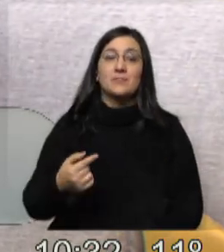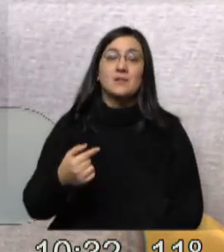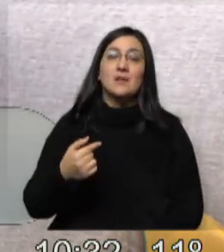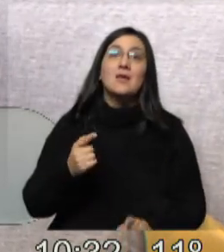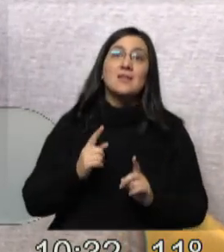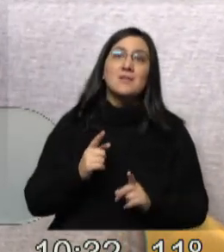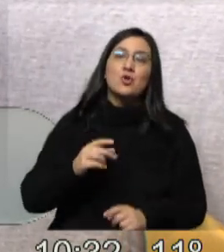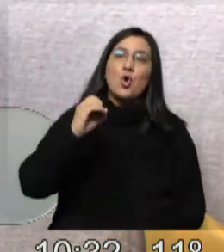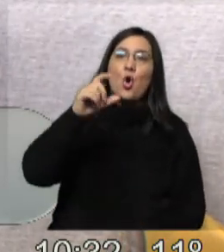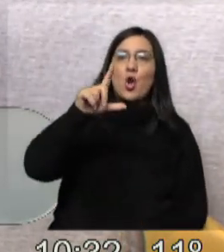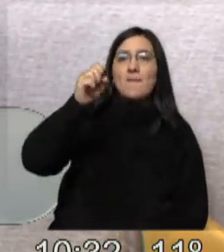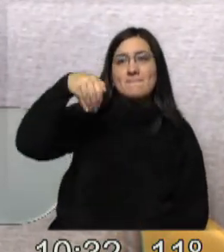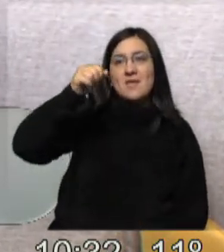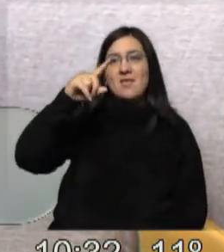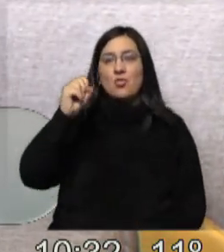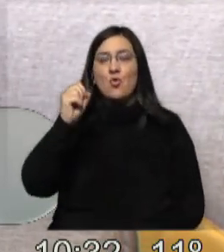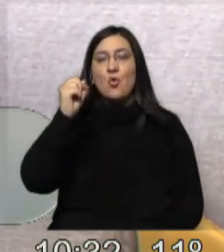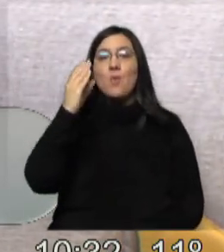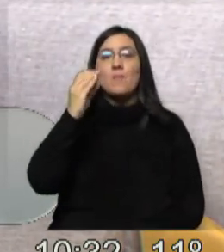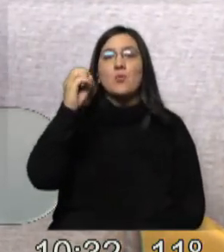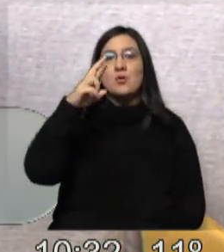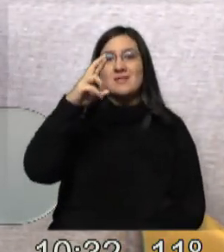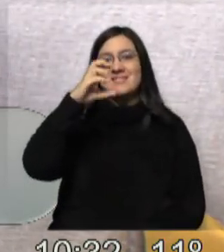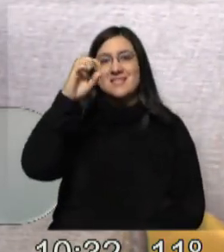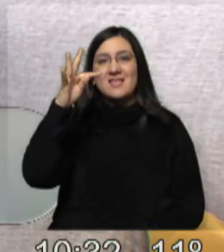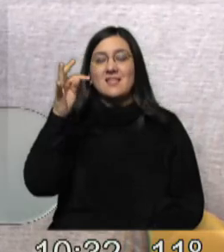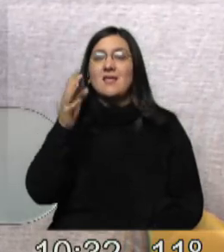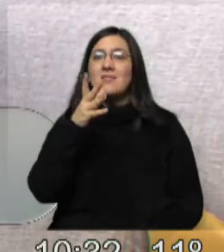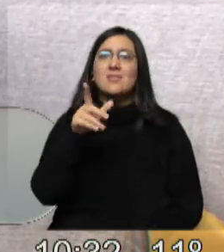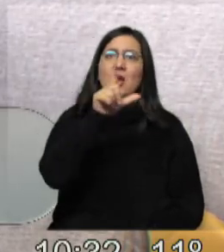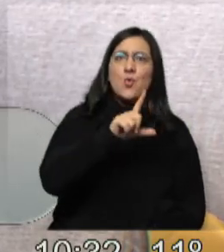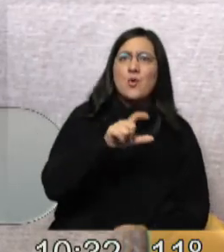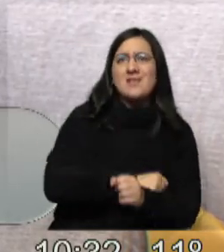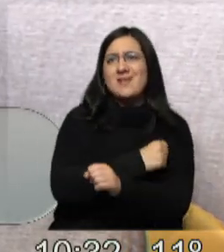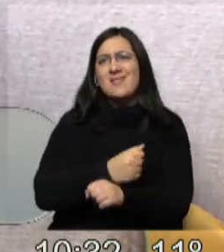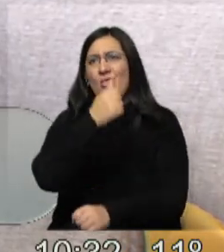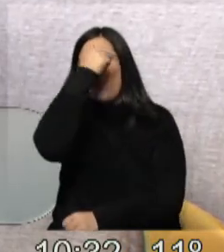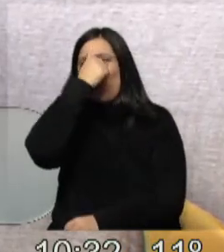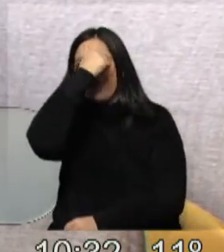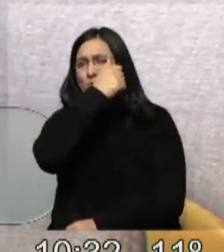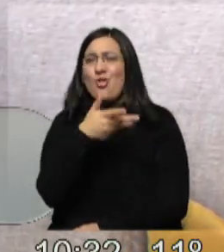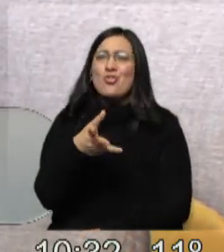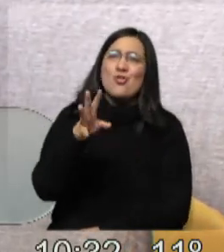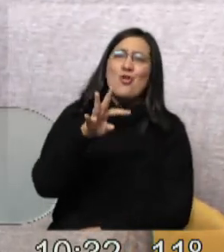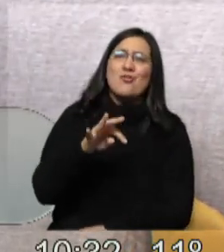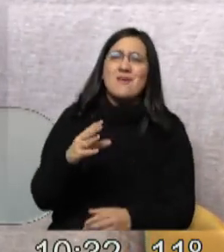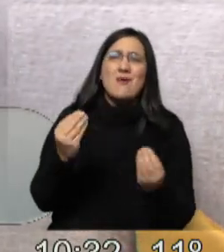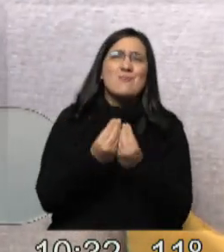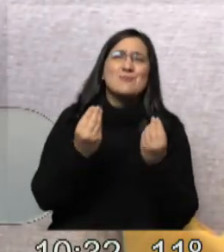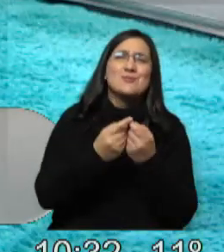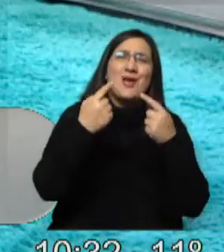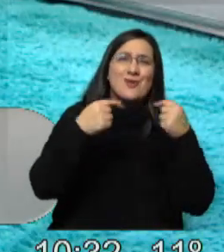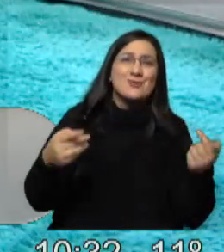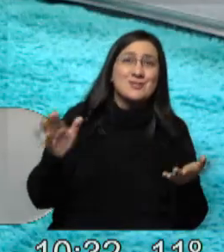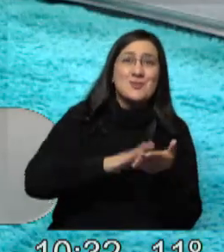Olmedo, Porcel, había miles de programas, todos los días, te juro, tenías de lunes a domingo. Qué era impresionante. Y ahora no hay nada, eso es lo más triste, que